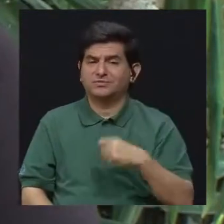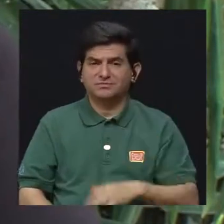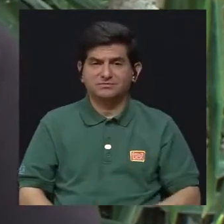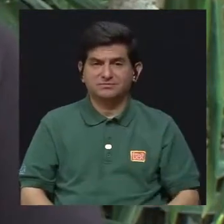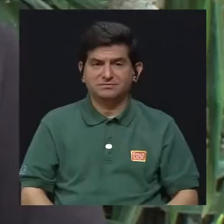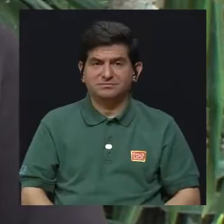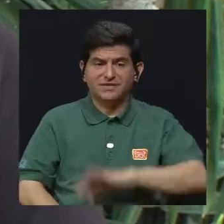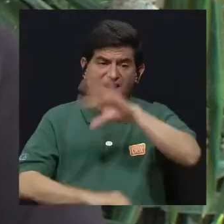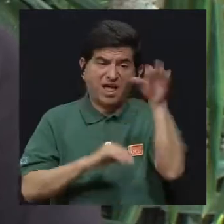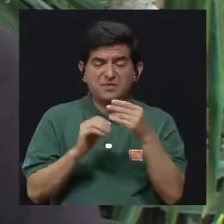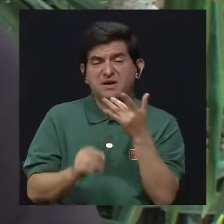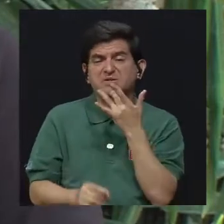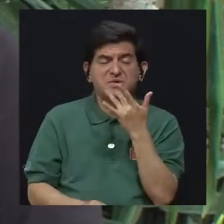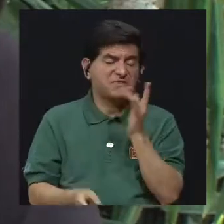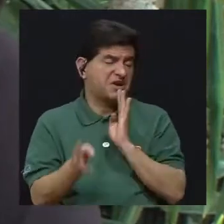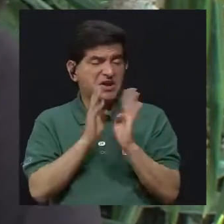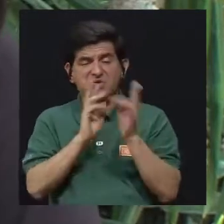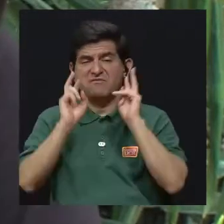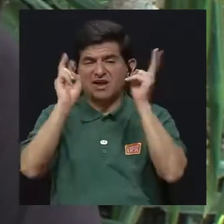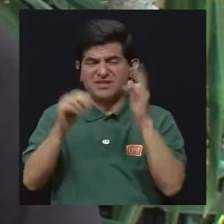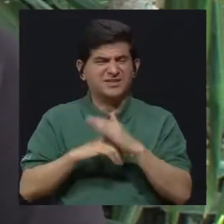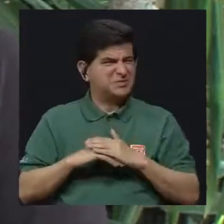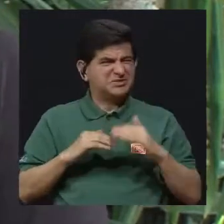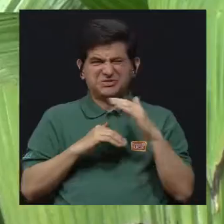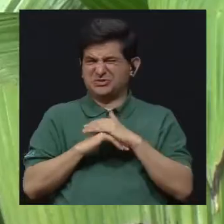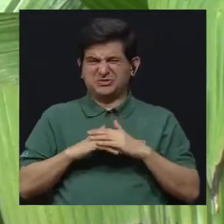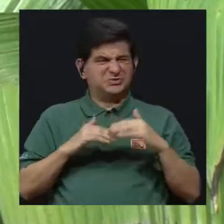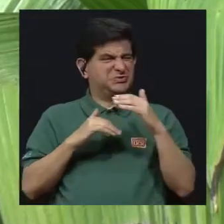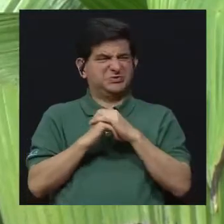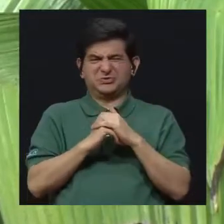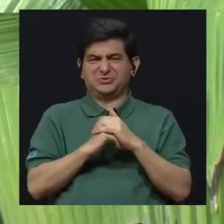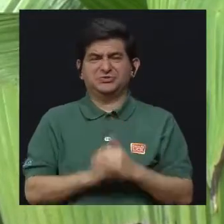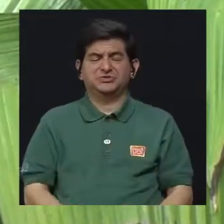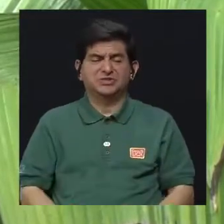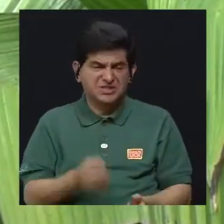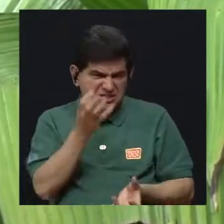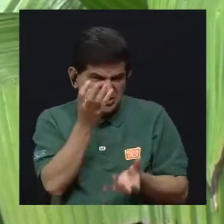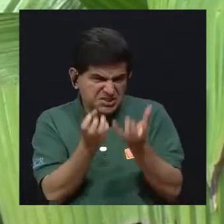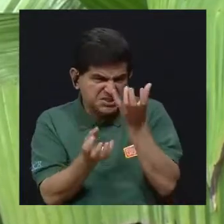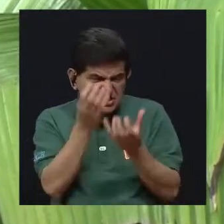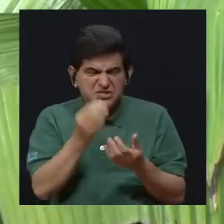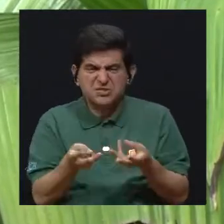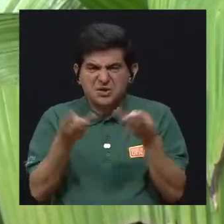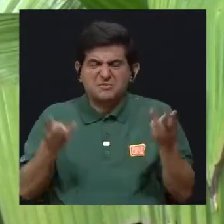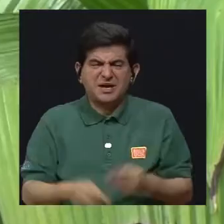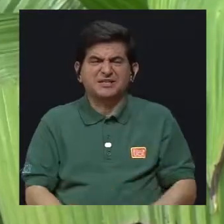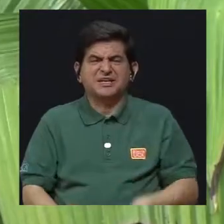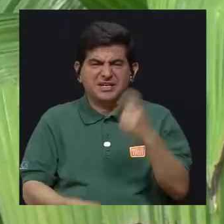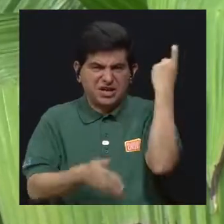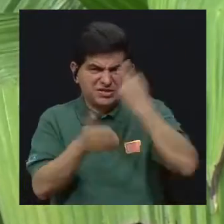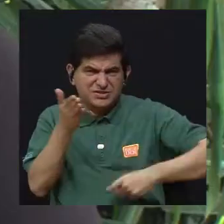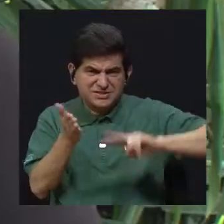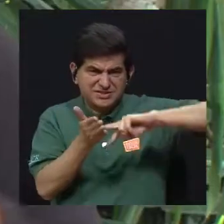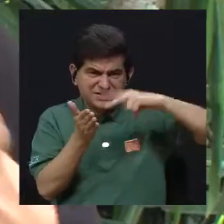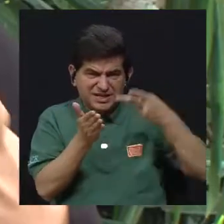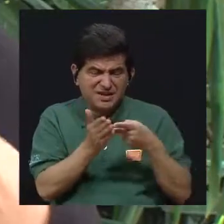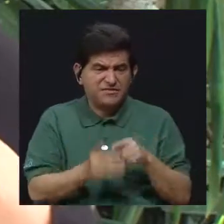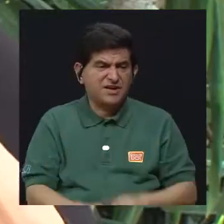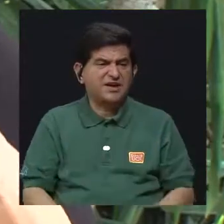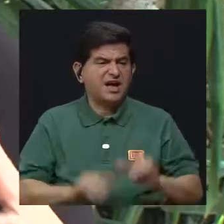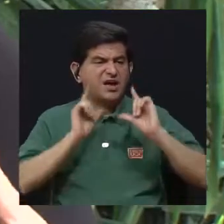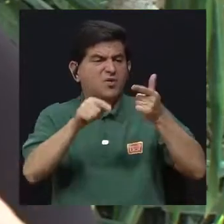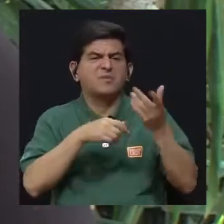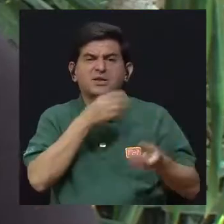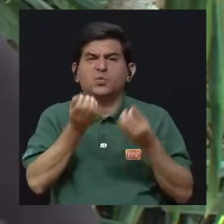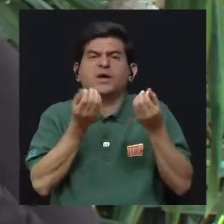cotidianamente, y además preferimos no hablar de temas incómodos, porque incineración de residuos sólidos tiene que ver con qué hacemos